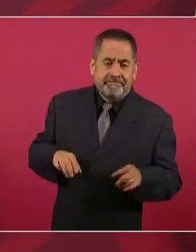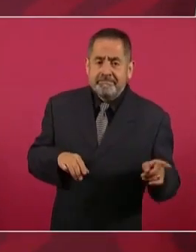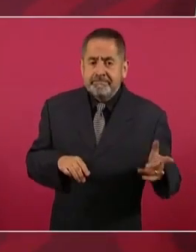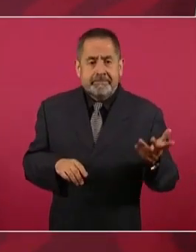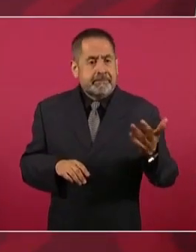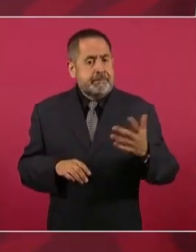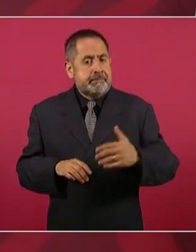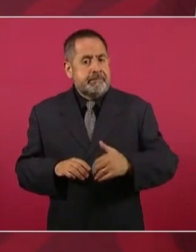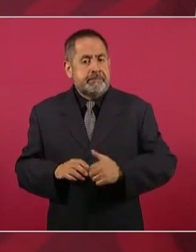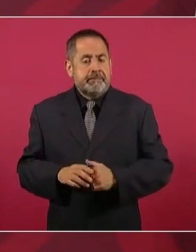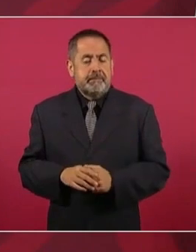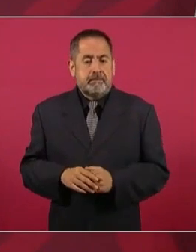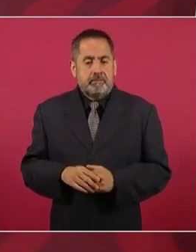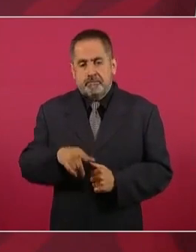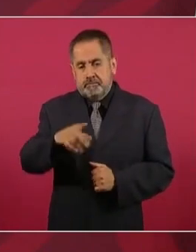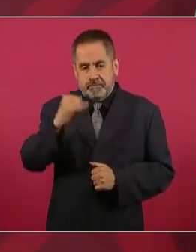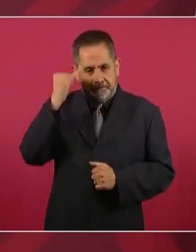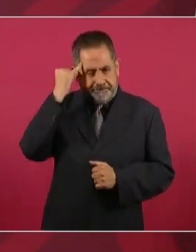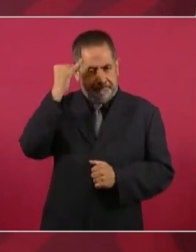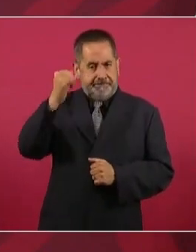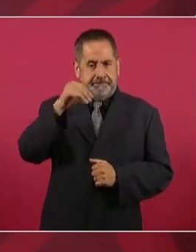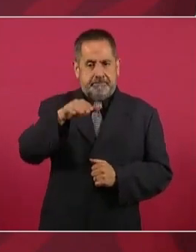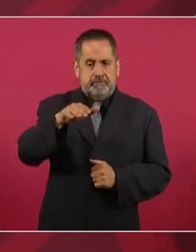Pero imaginen,